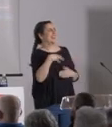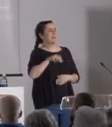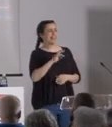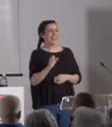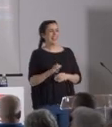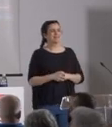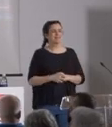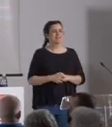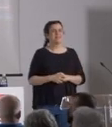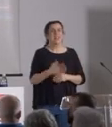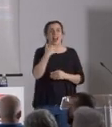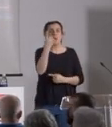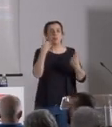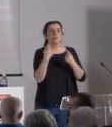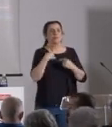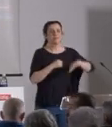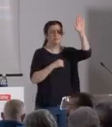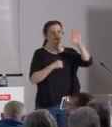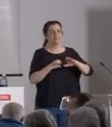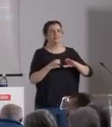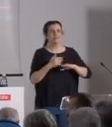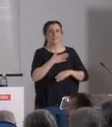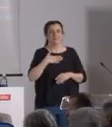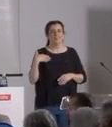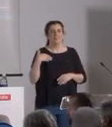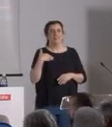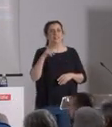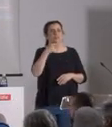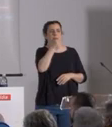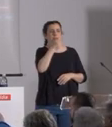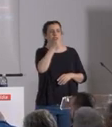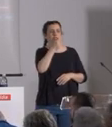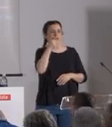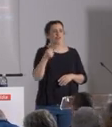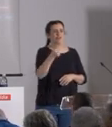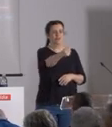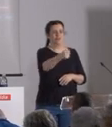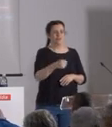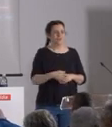pregunta, que levante la mano la persona que quiera preguntar y le pasamos un micro.